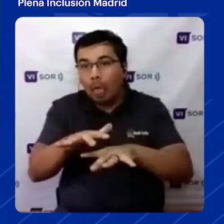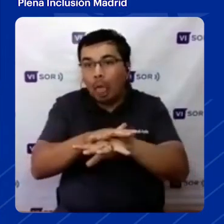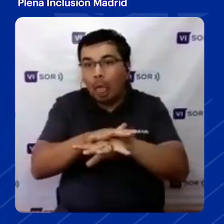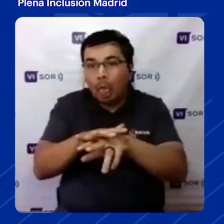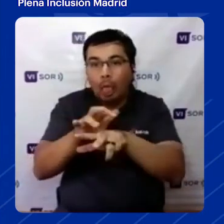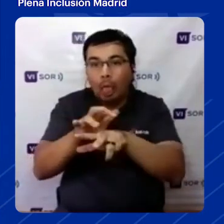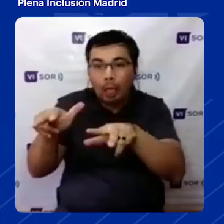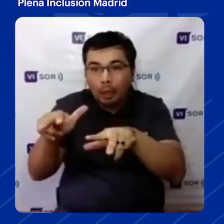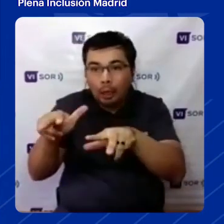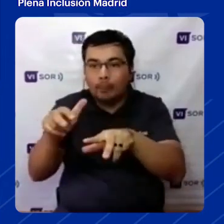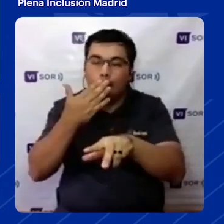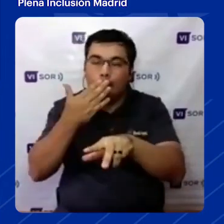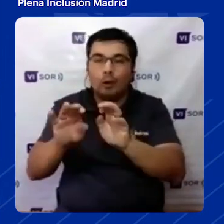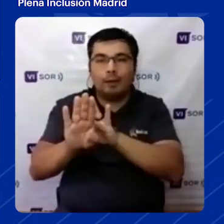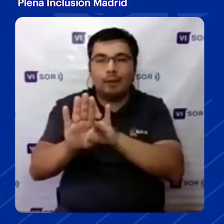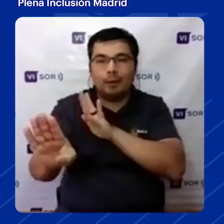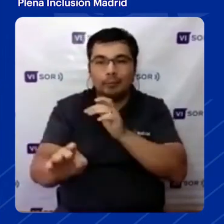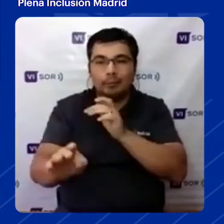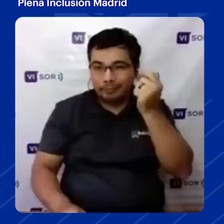inconscientes.